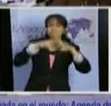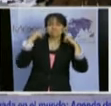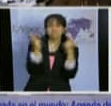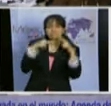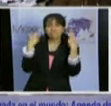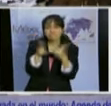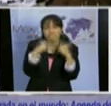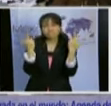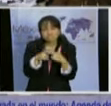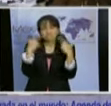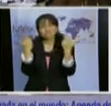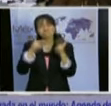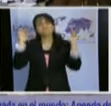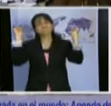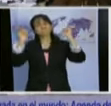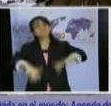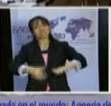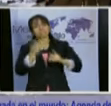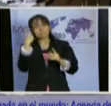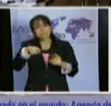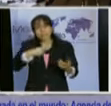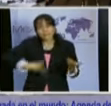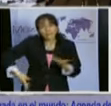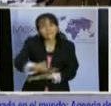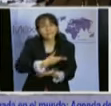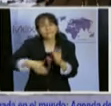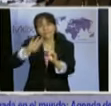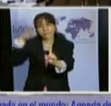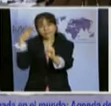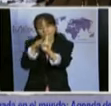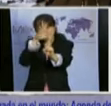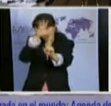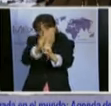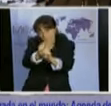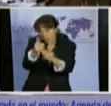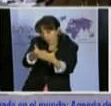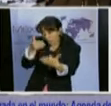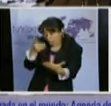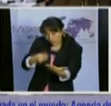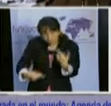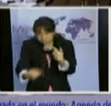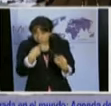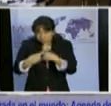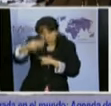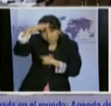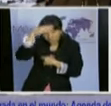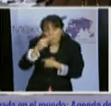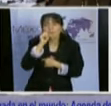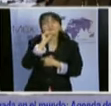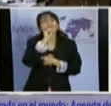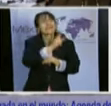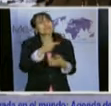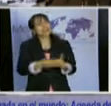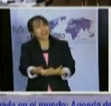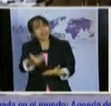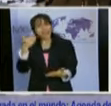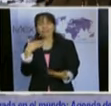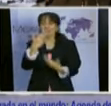establecer mecanismos de seguimiento de los acuerdos y de las propuestas que hemos hecho a los